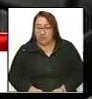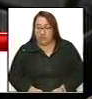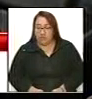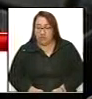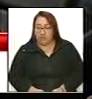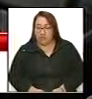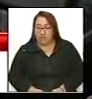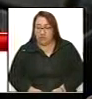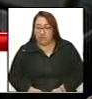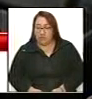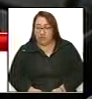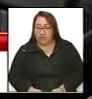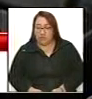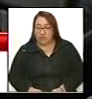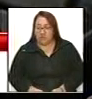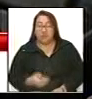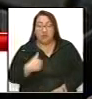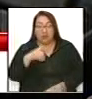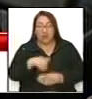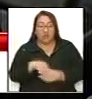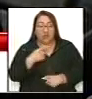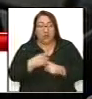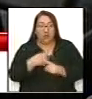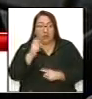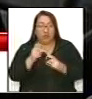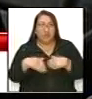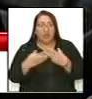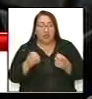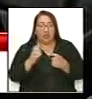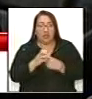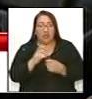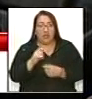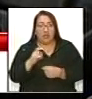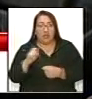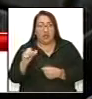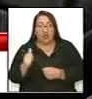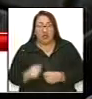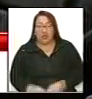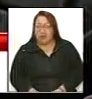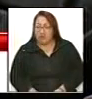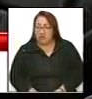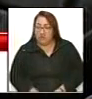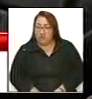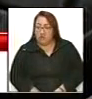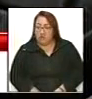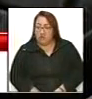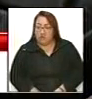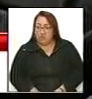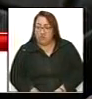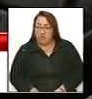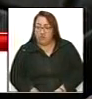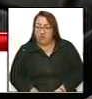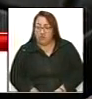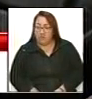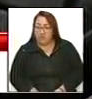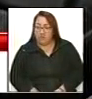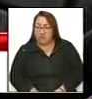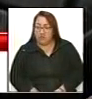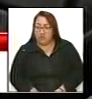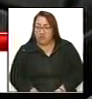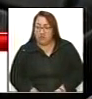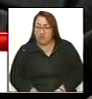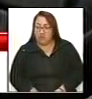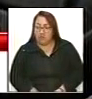asociado, ahí se debería hacer un voto por persona también para garantizar el debido proceso. Ahora,